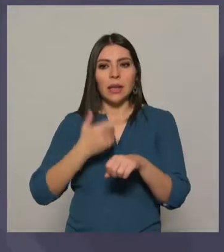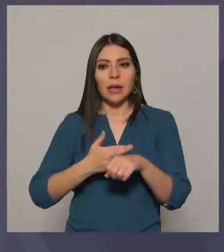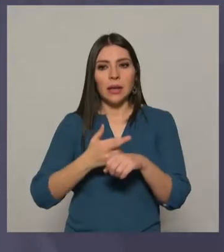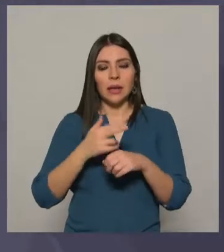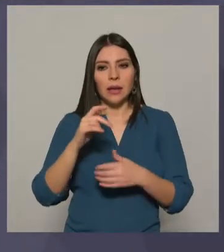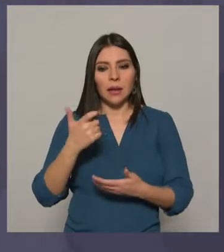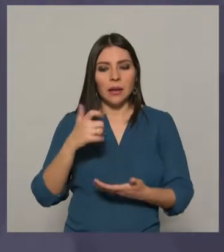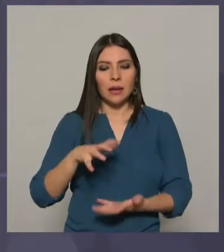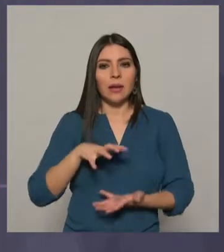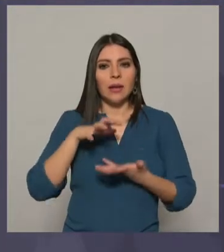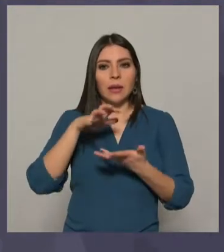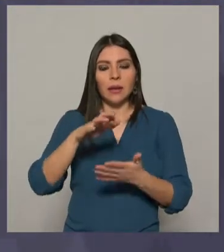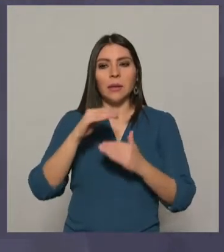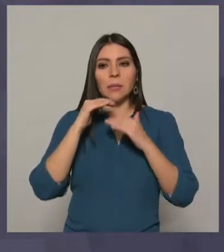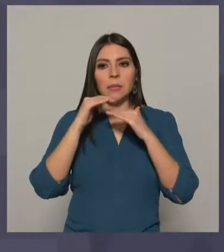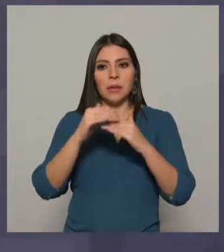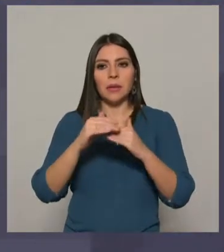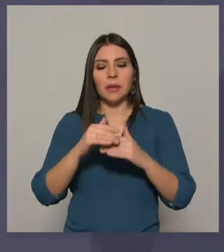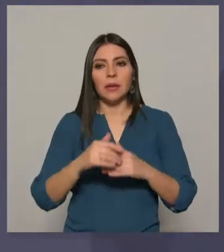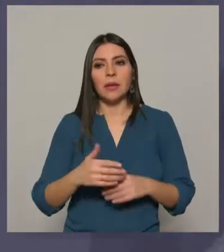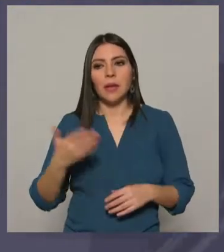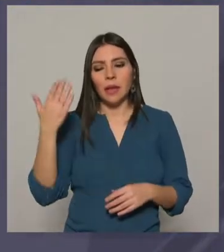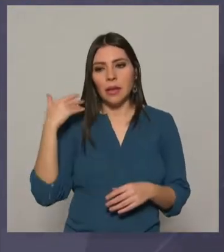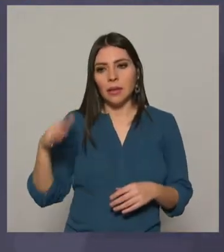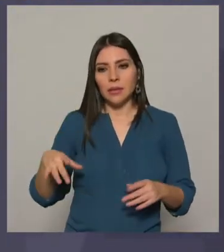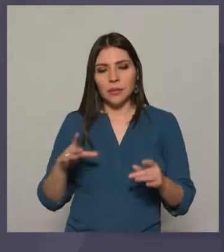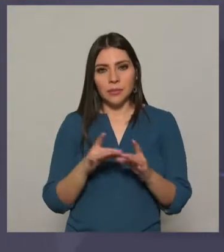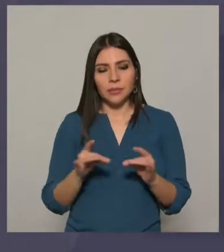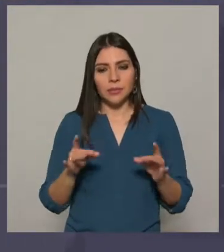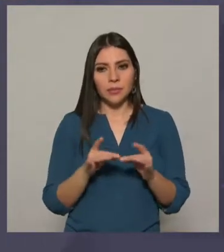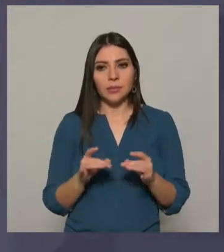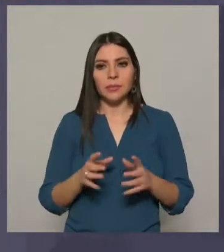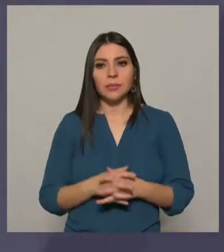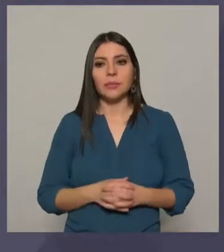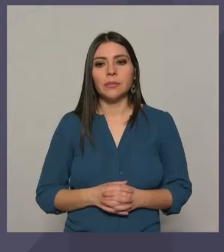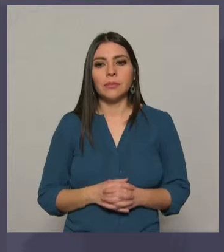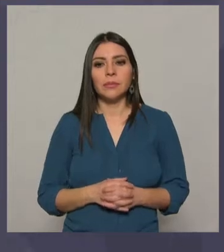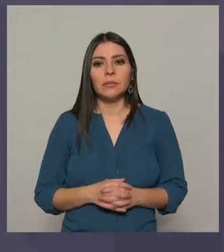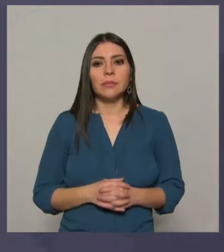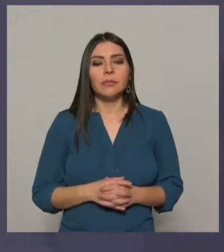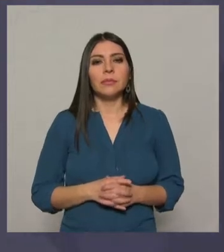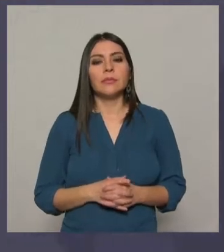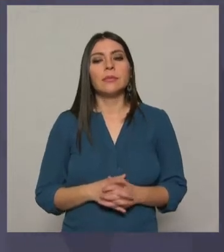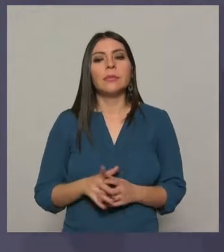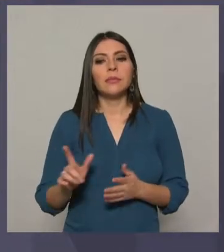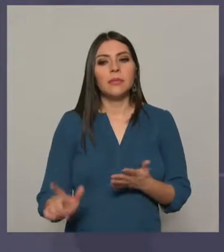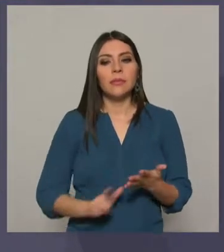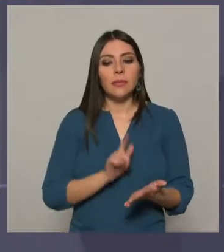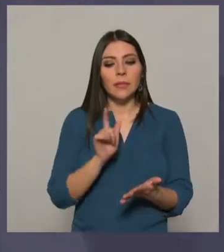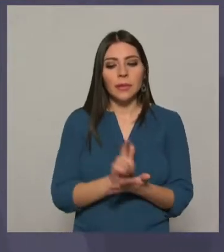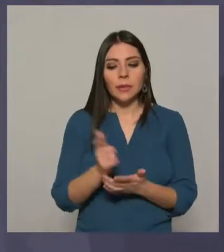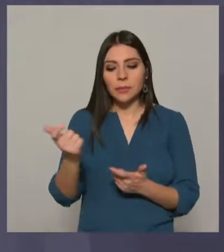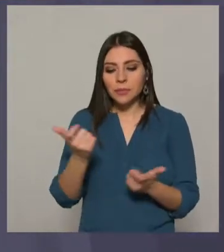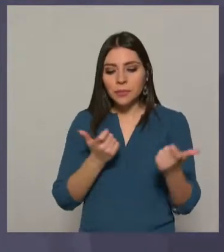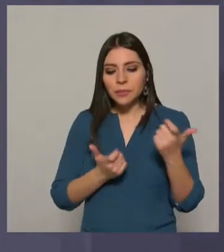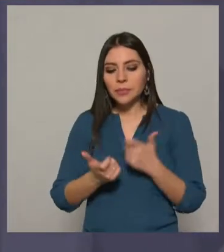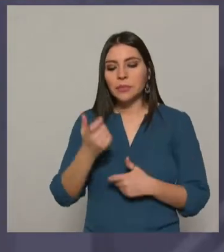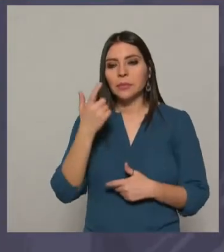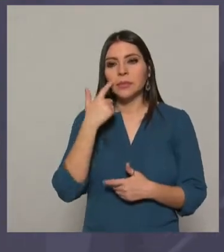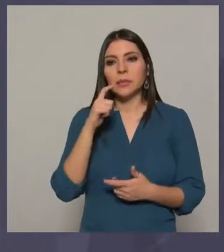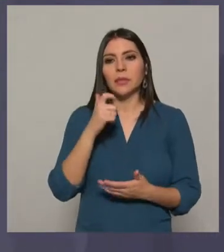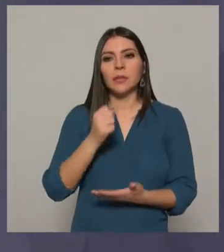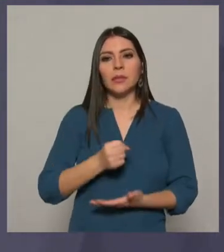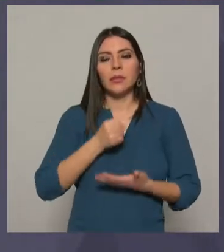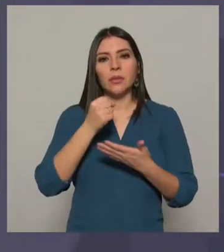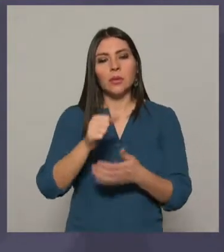el paquete económico, como ya lo comentaron, ley de ingresos, presupuesto de egresos y